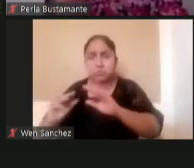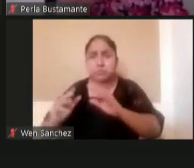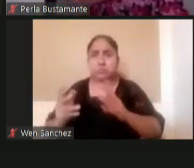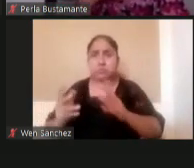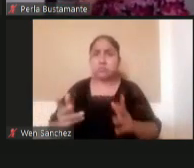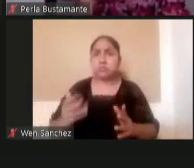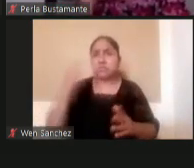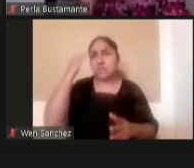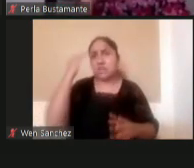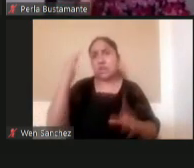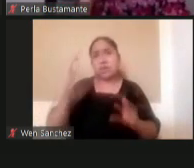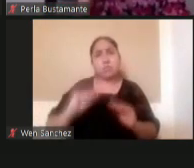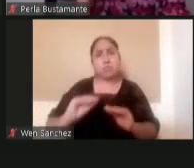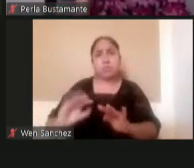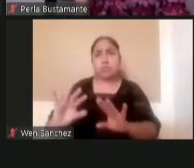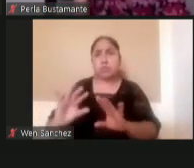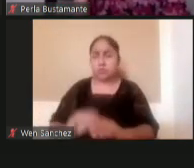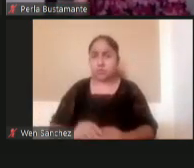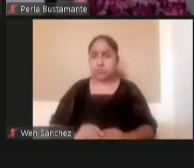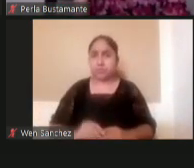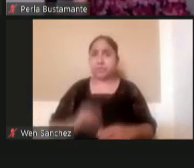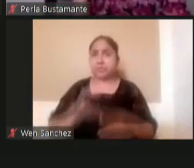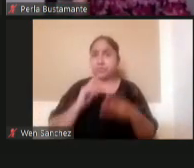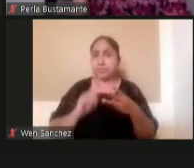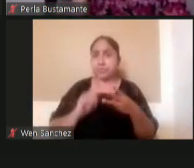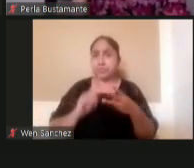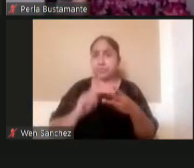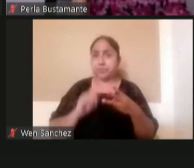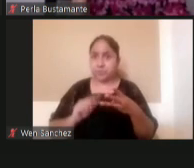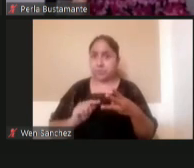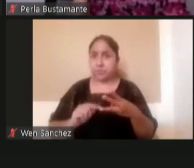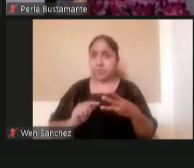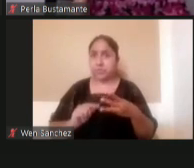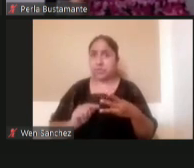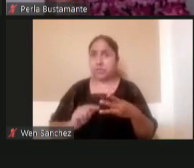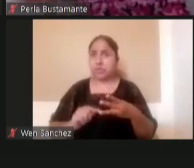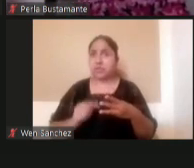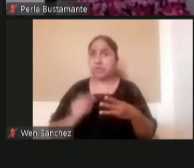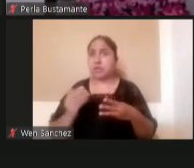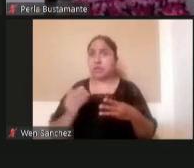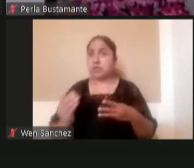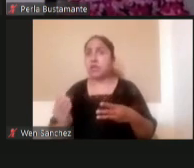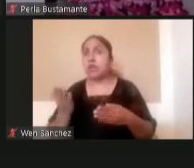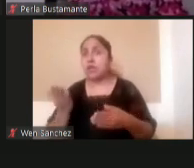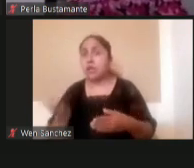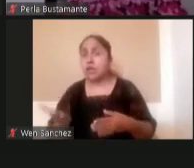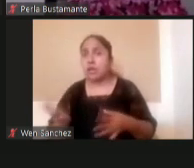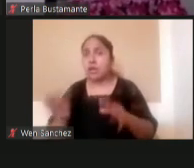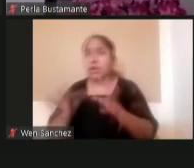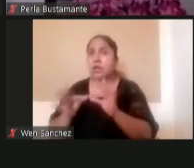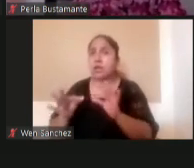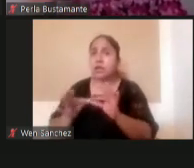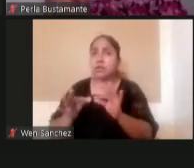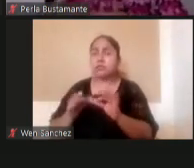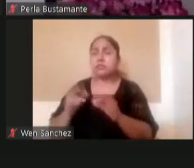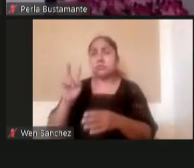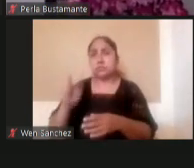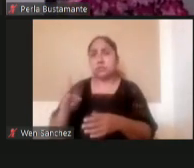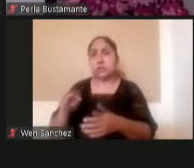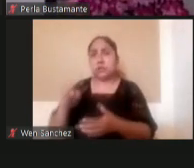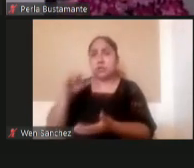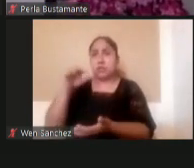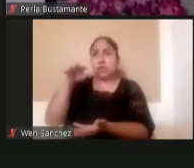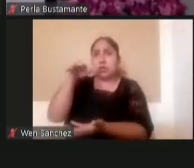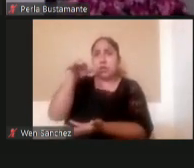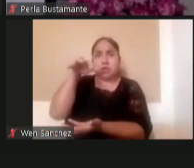comentar lo que dijo el doctor, que sí, que efectivamente los transformadores que se tienen,